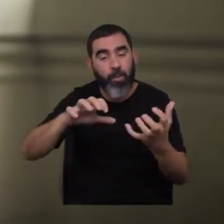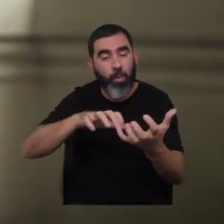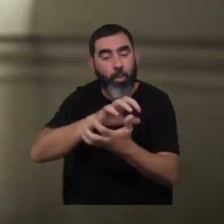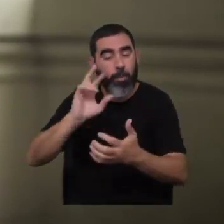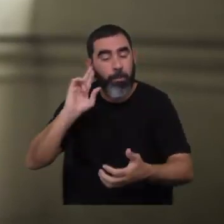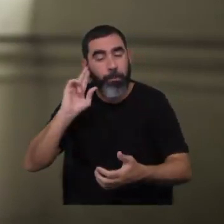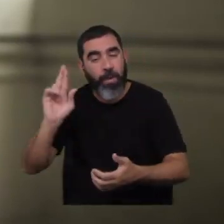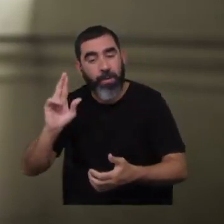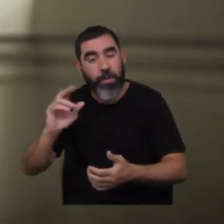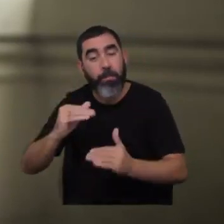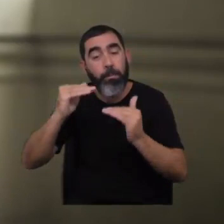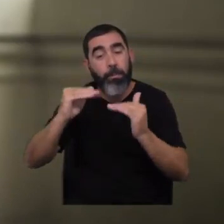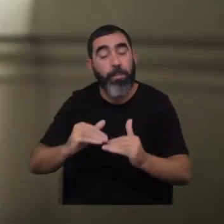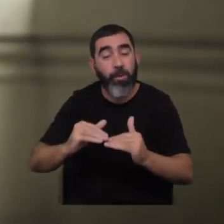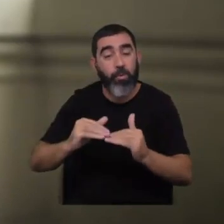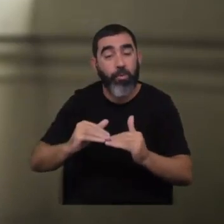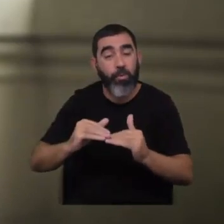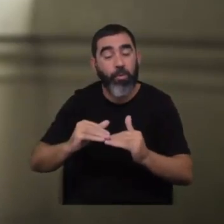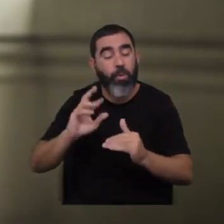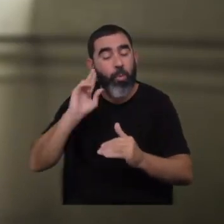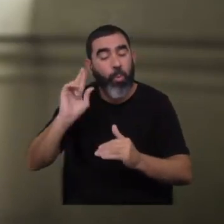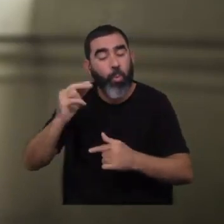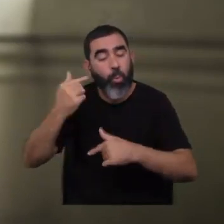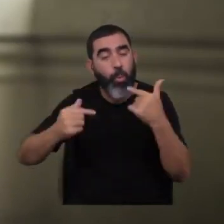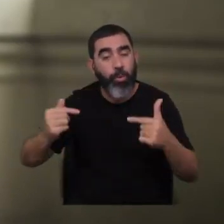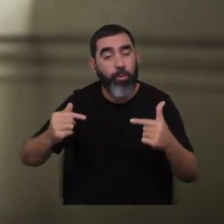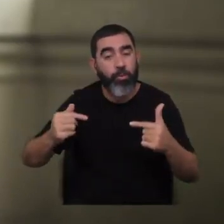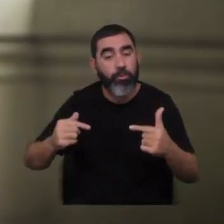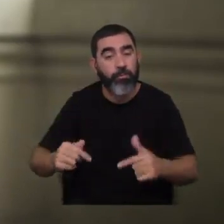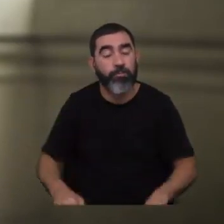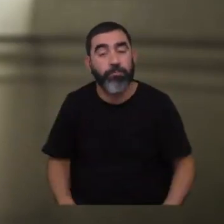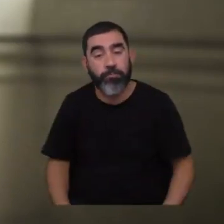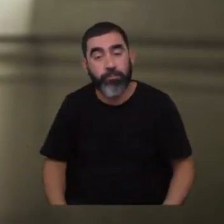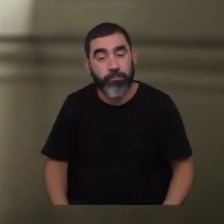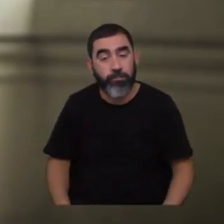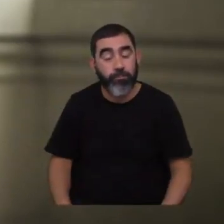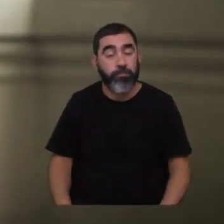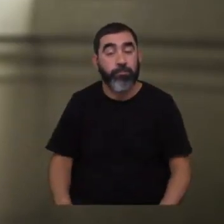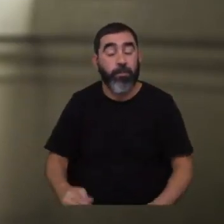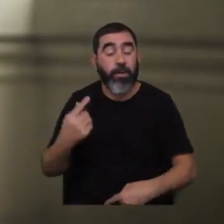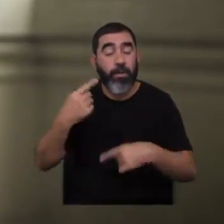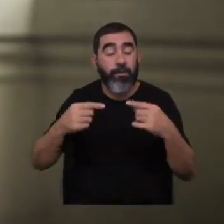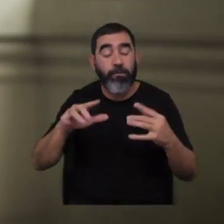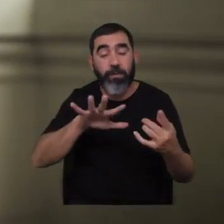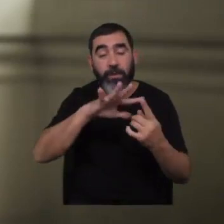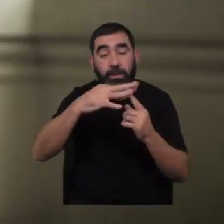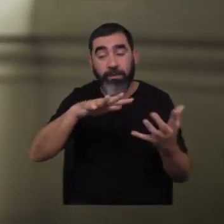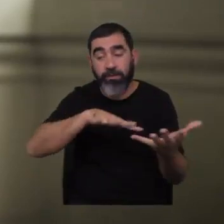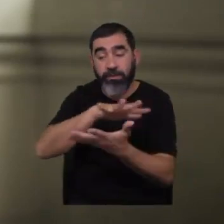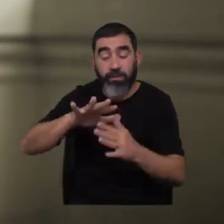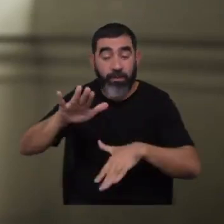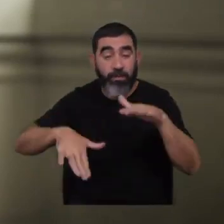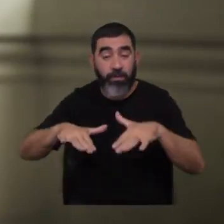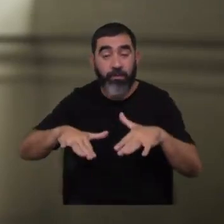acústica, ¿sí? menor cantidad de biofonías, lo cual hay una relación directa con la biodiversidad que hay en esos lugares,